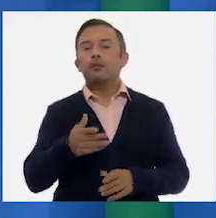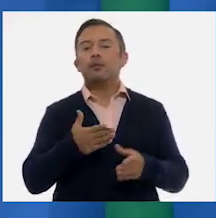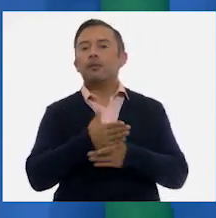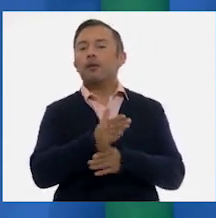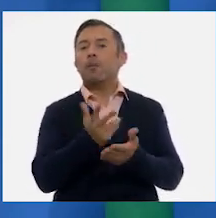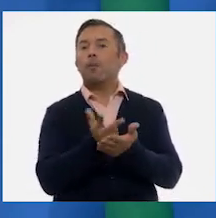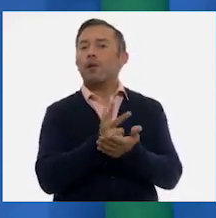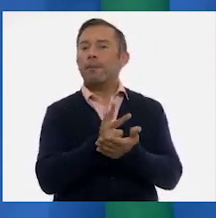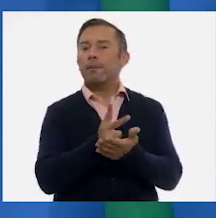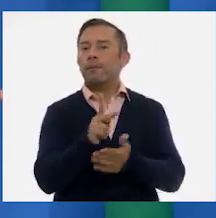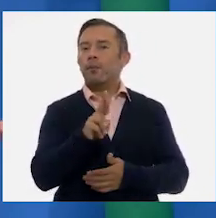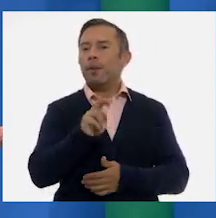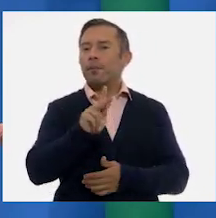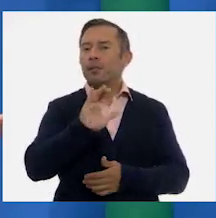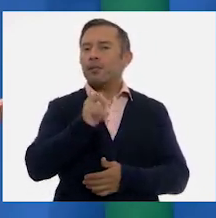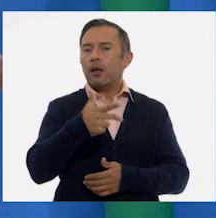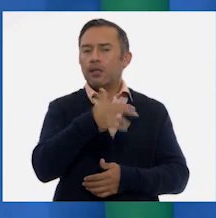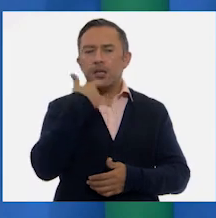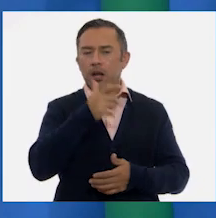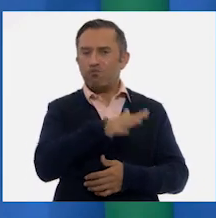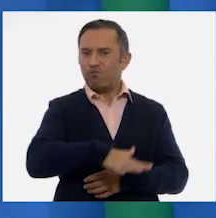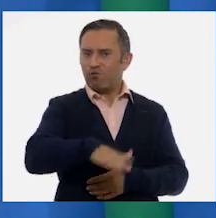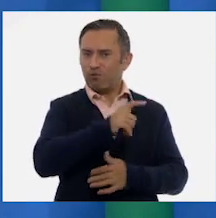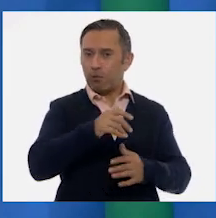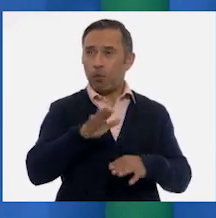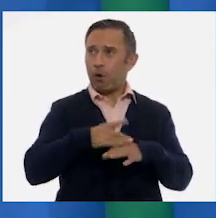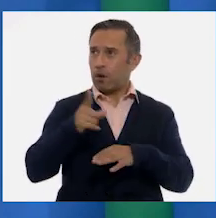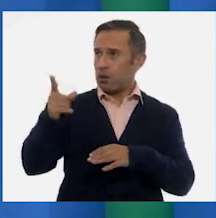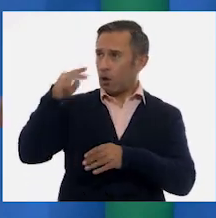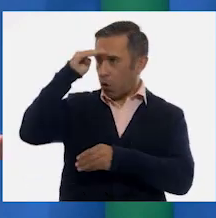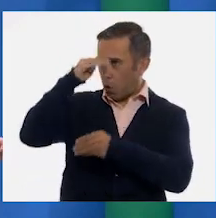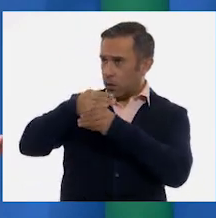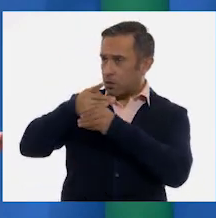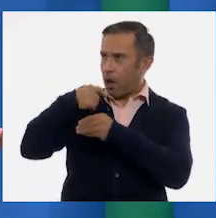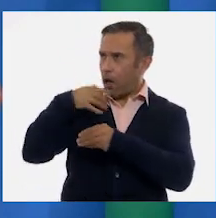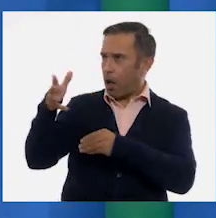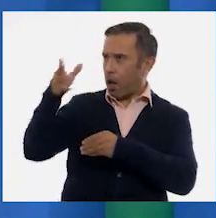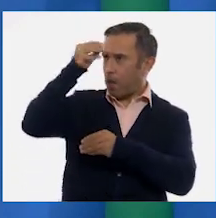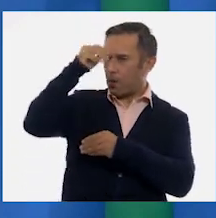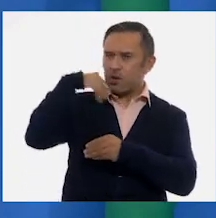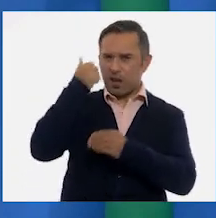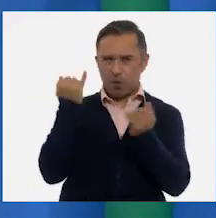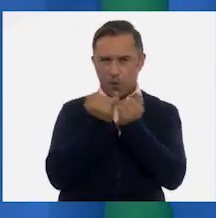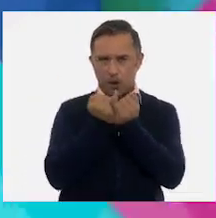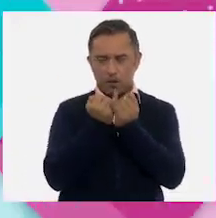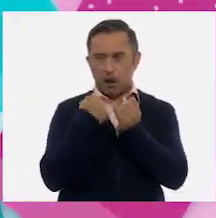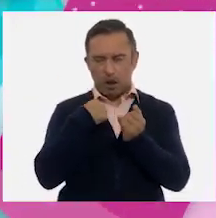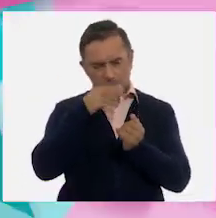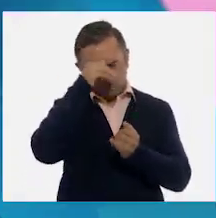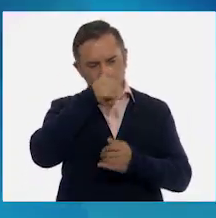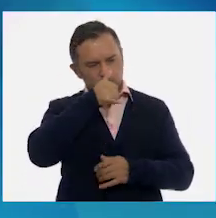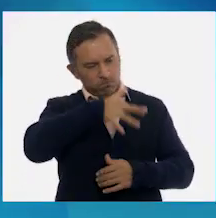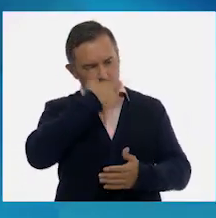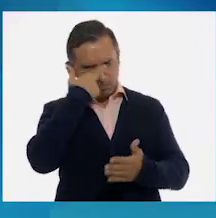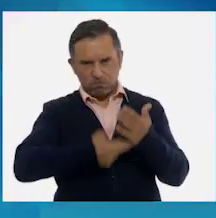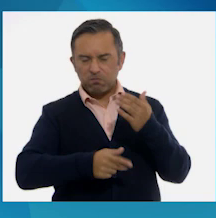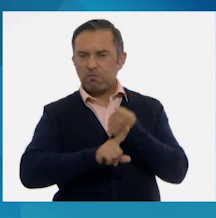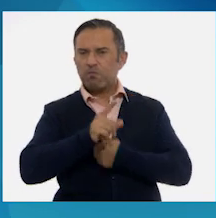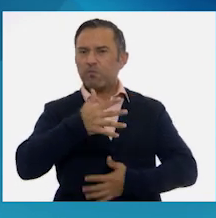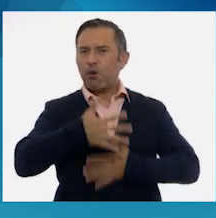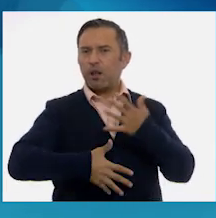ser igual de importante y poderoso que Cortés. Y para lograrlo recurrió a la violencia. De hecho, la mayoría de las veces las